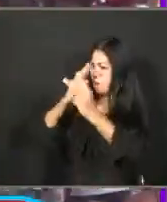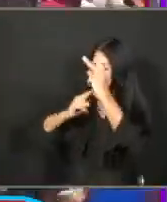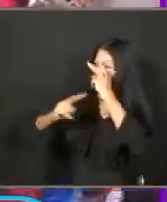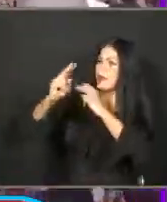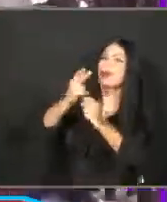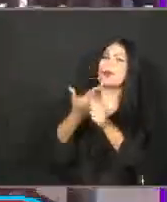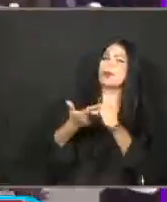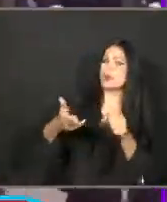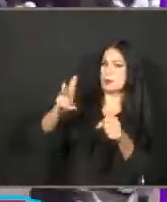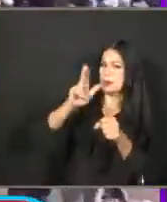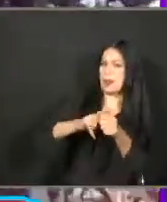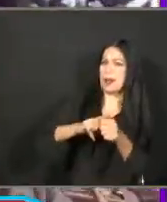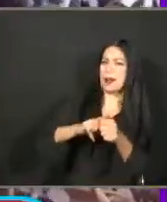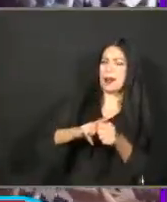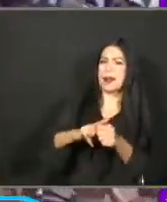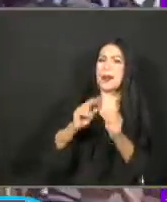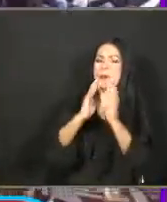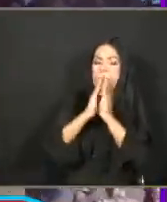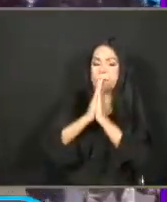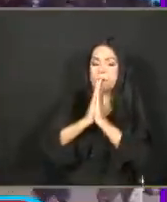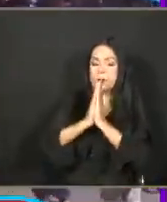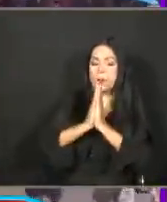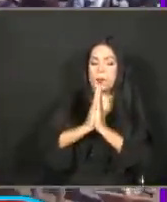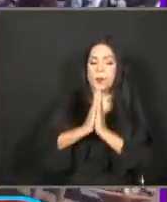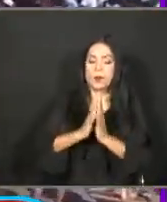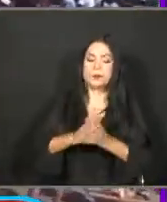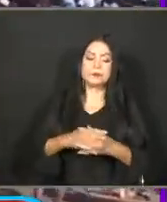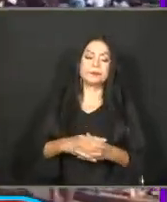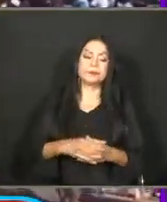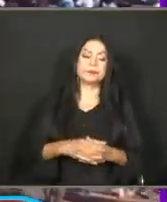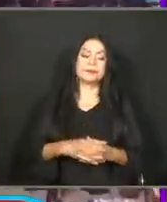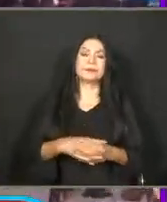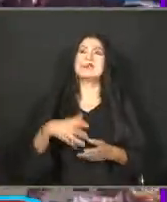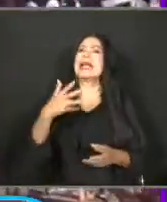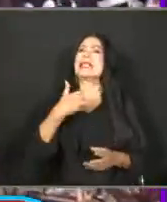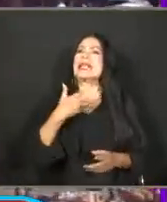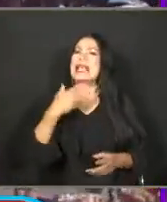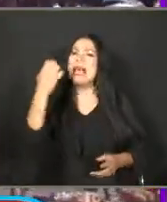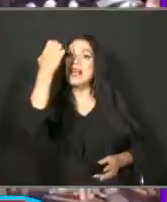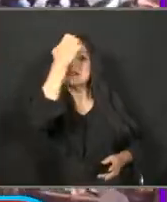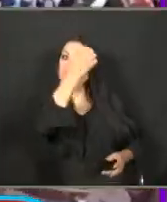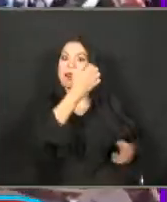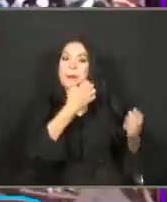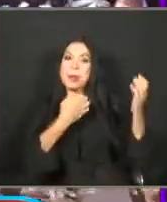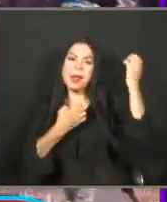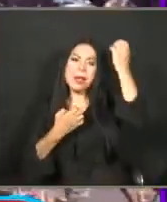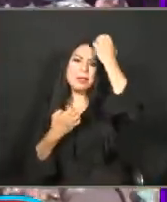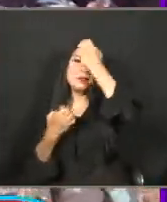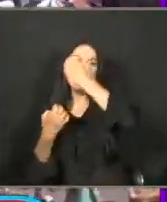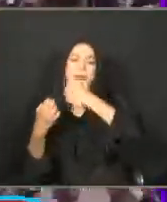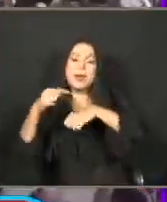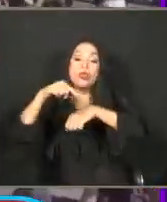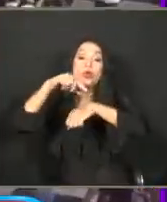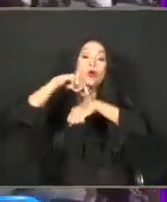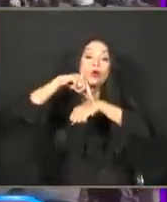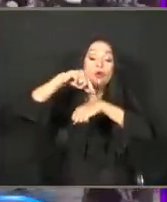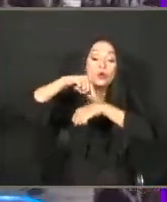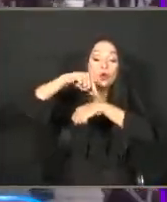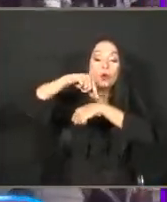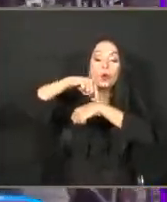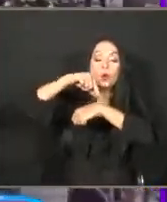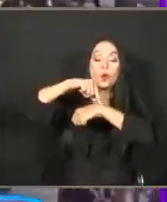supuestamente iba a una revisión muchos creo período dirige a la una está bueno